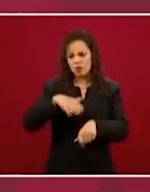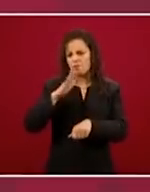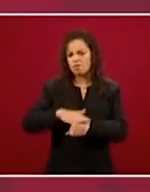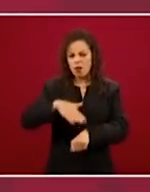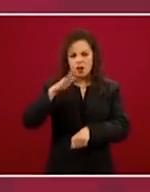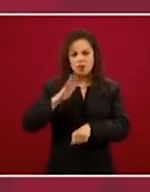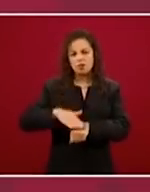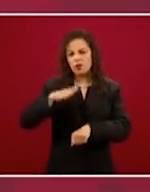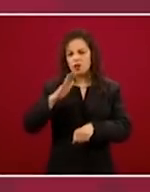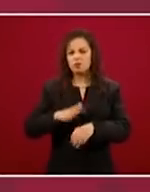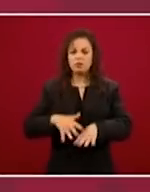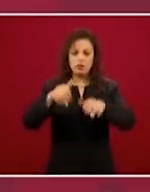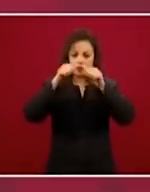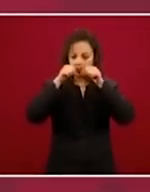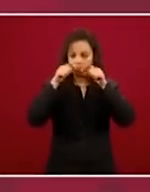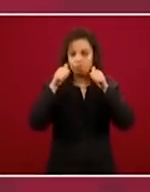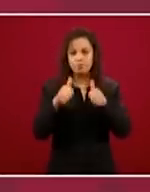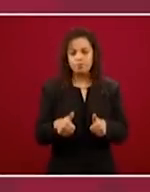atendiendo